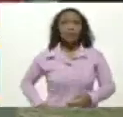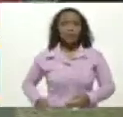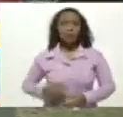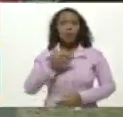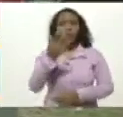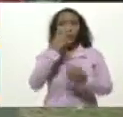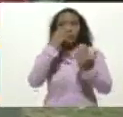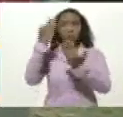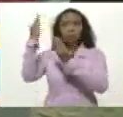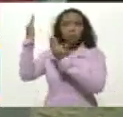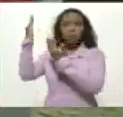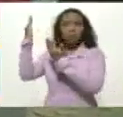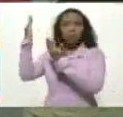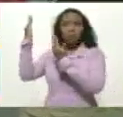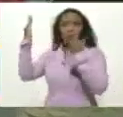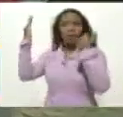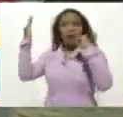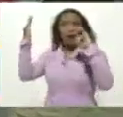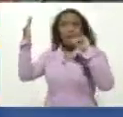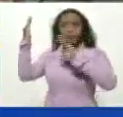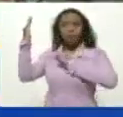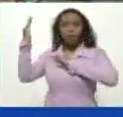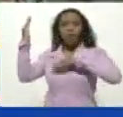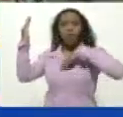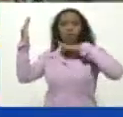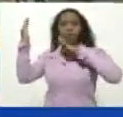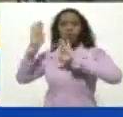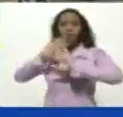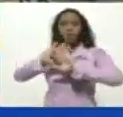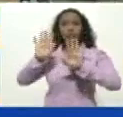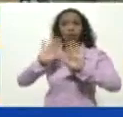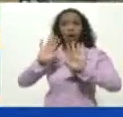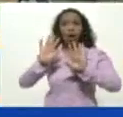ve que tenemos ya